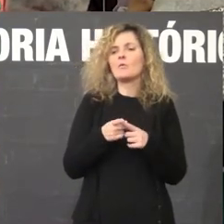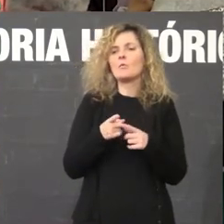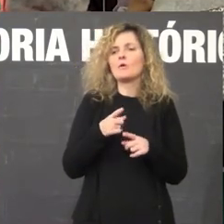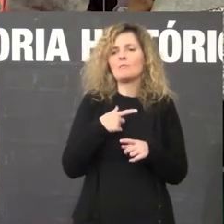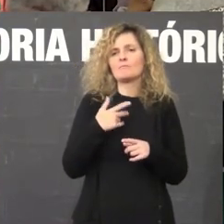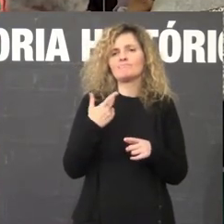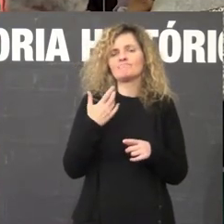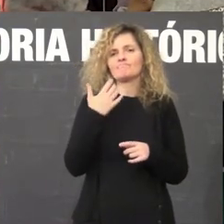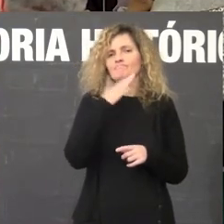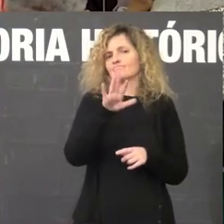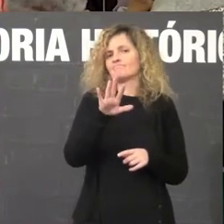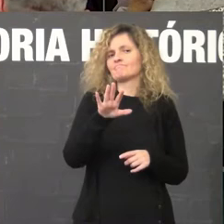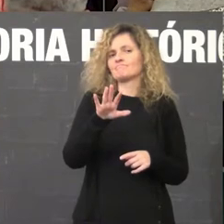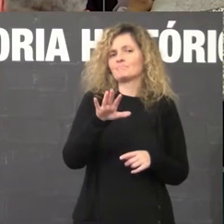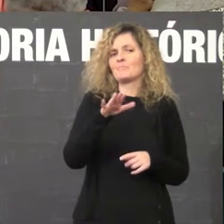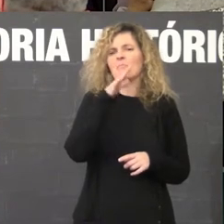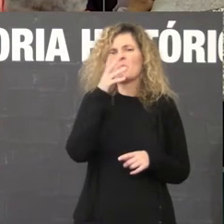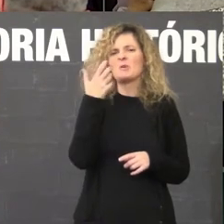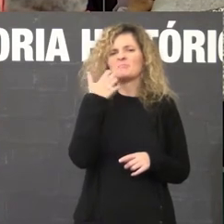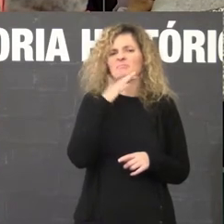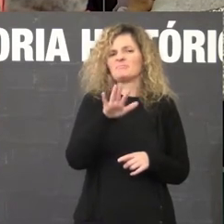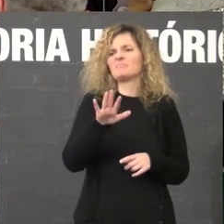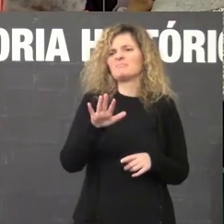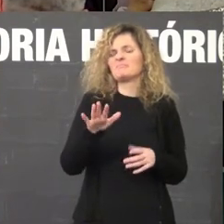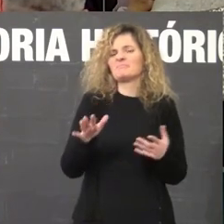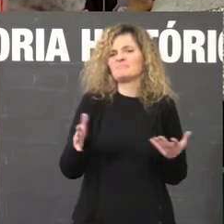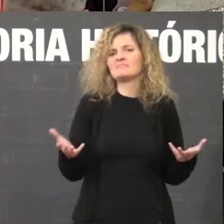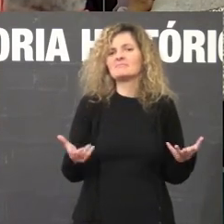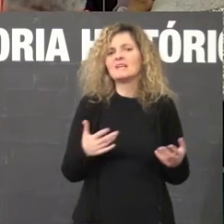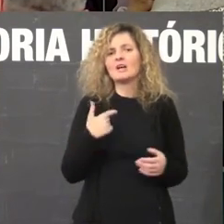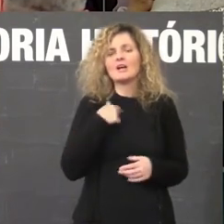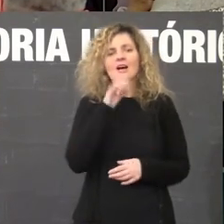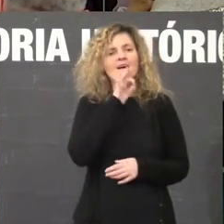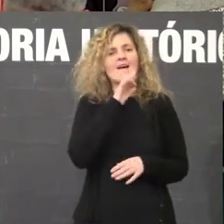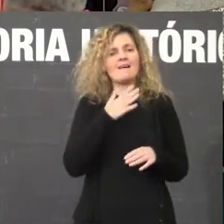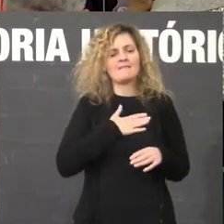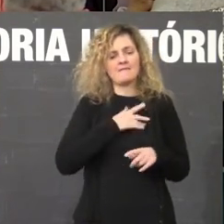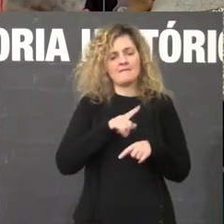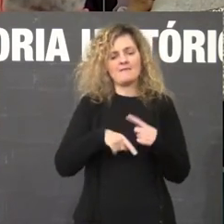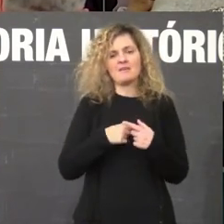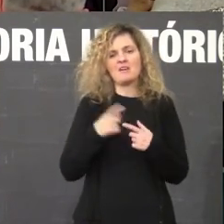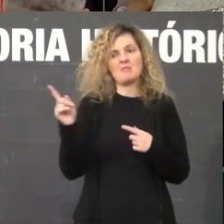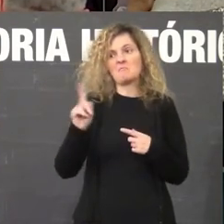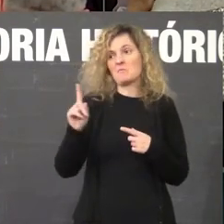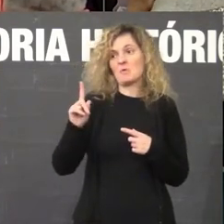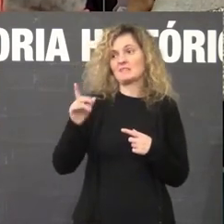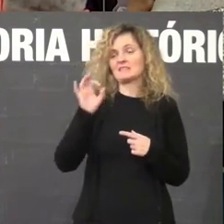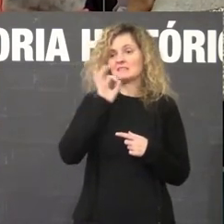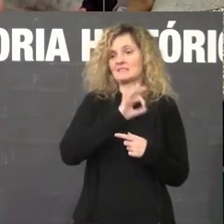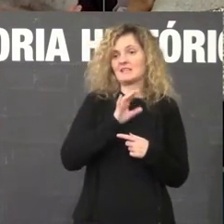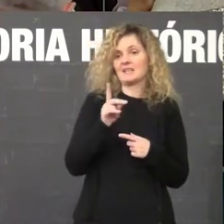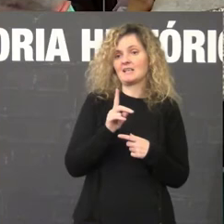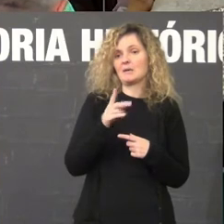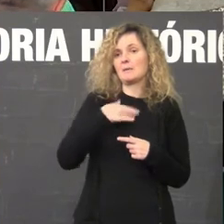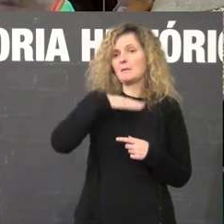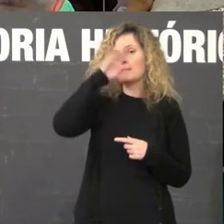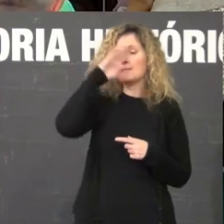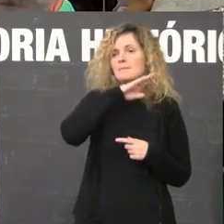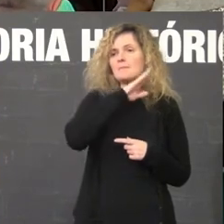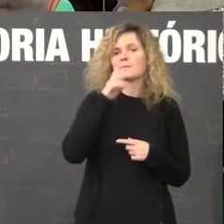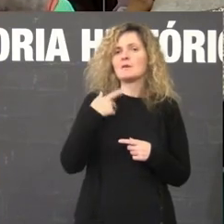tanto atípica. E por que atípica? Eu son galego, pero a miña familia non é galega. Meus pais